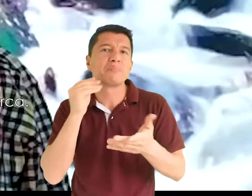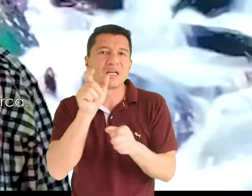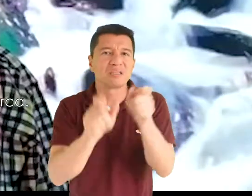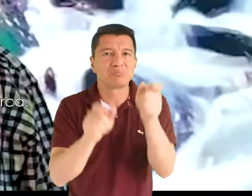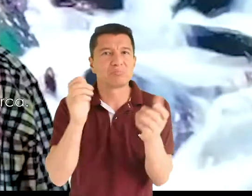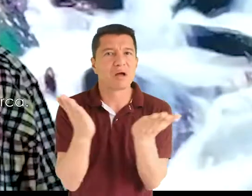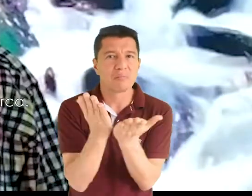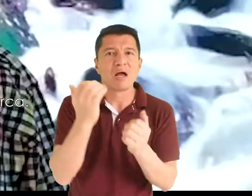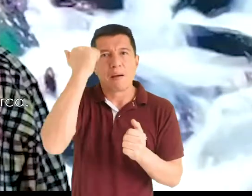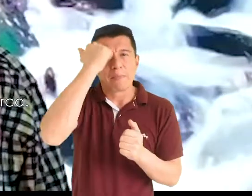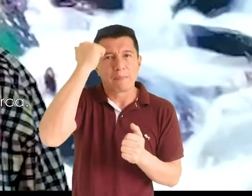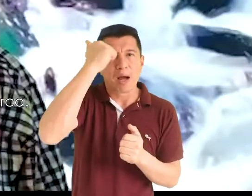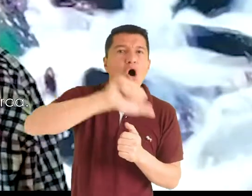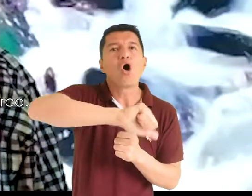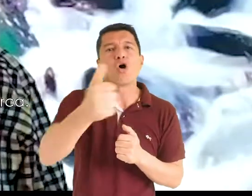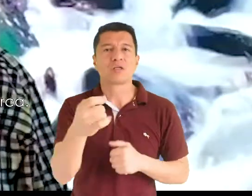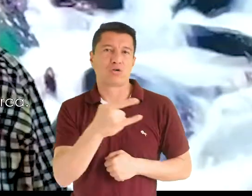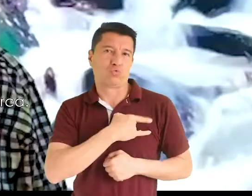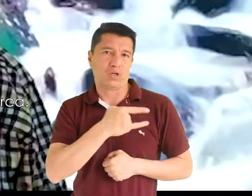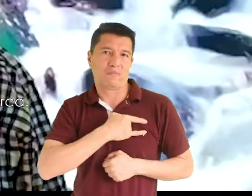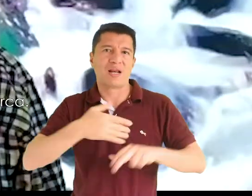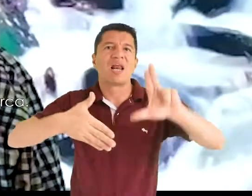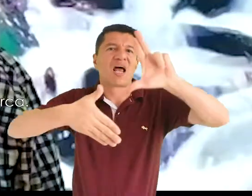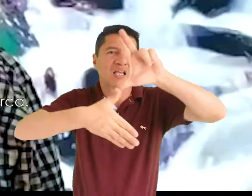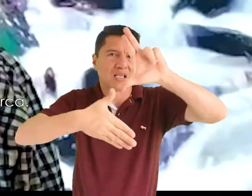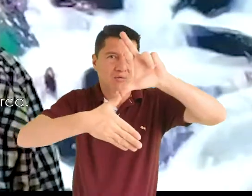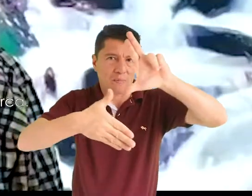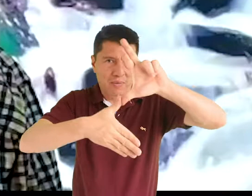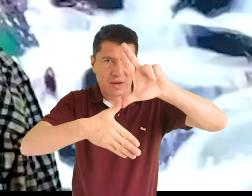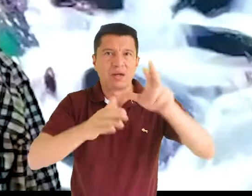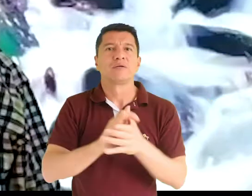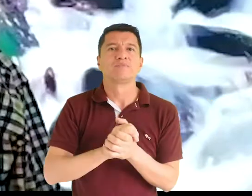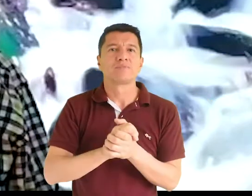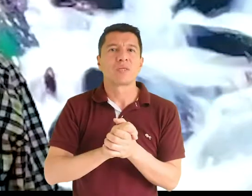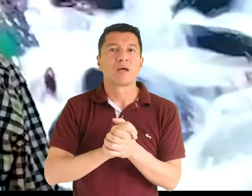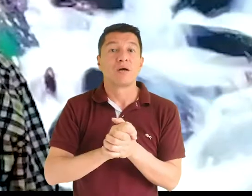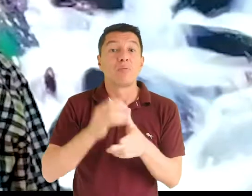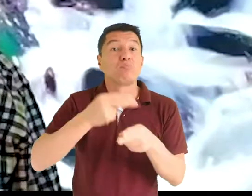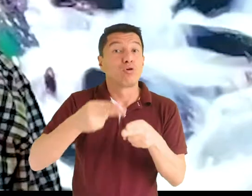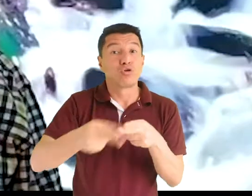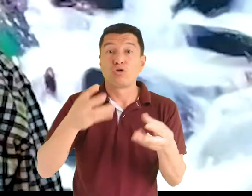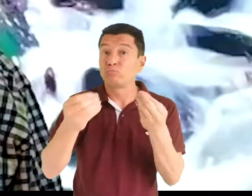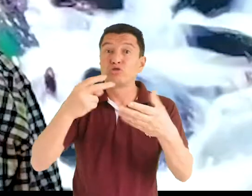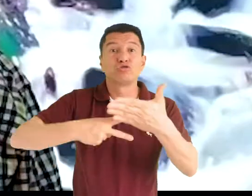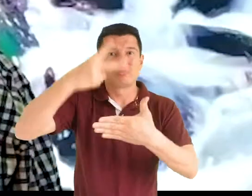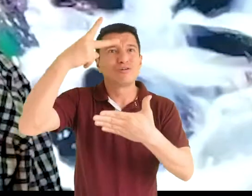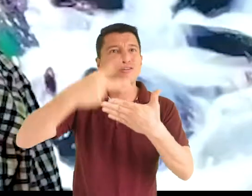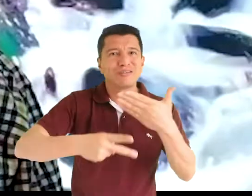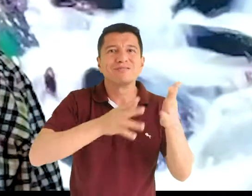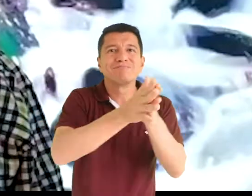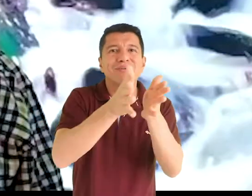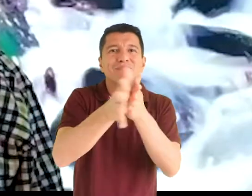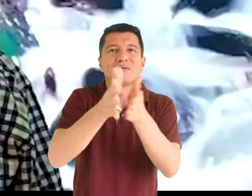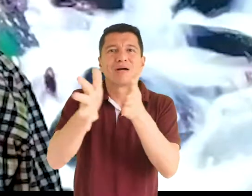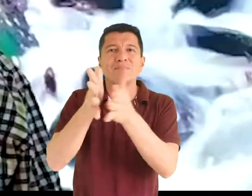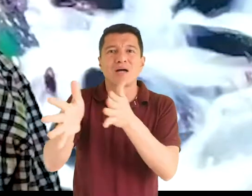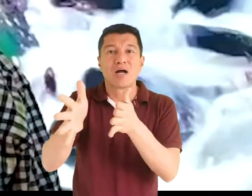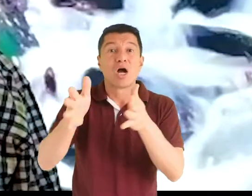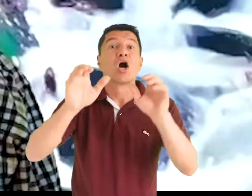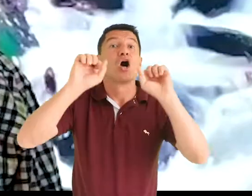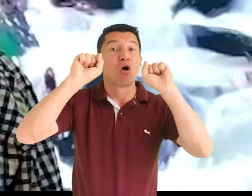y docentes de otras universidades latinoamericanas. Tendrán muchos proyectos más que se los iremos compartiendo para mantener